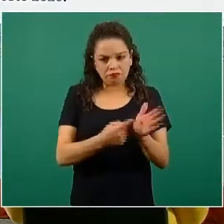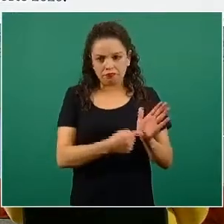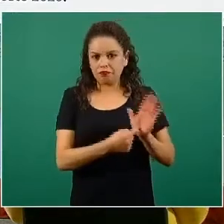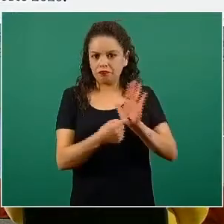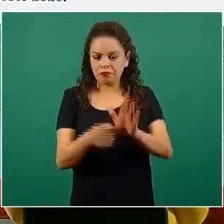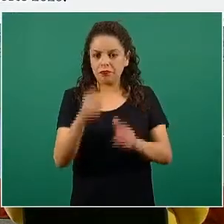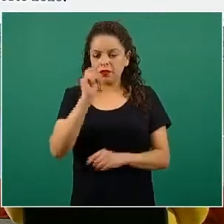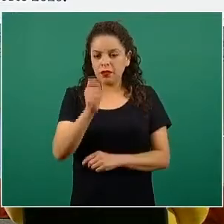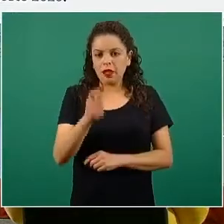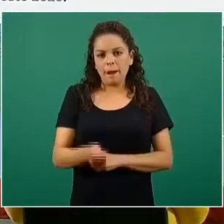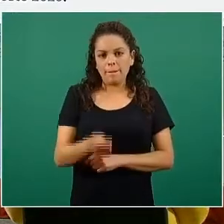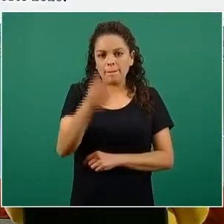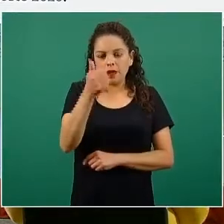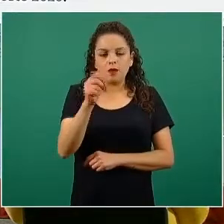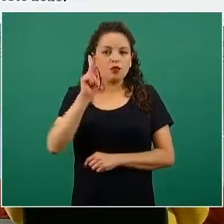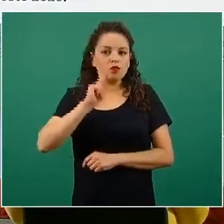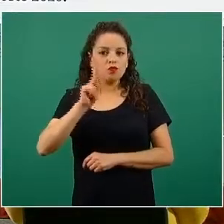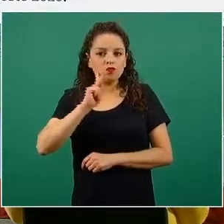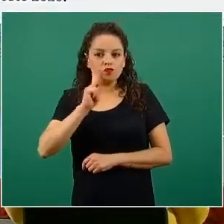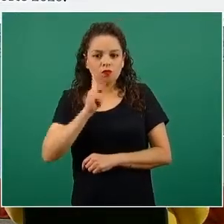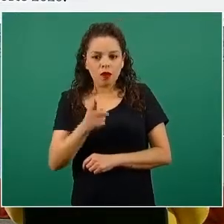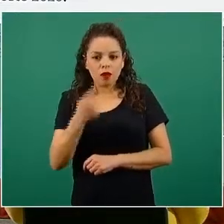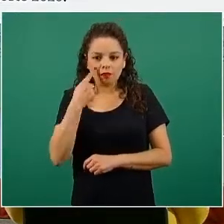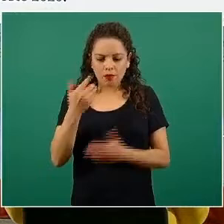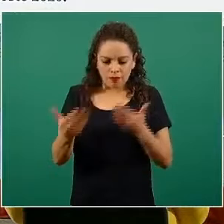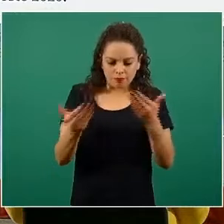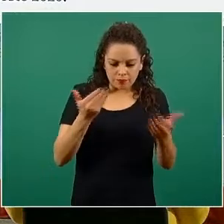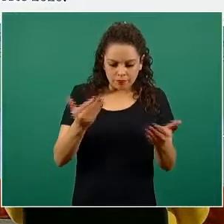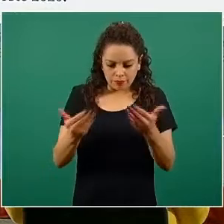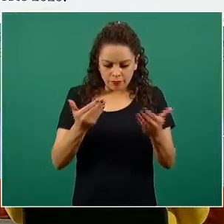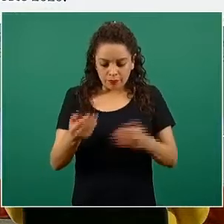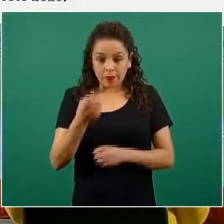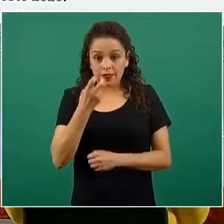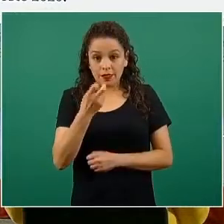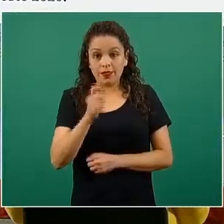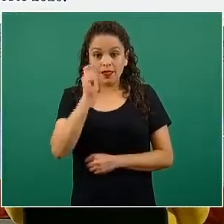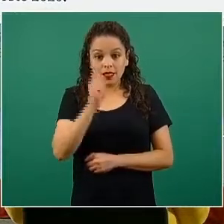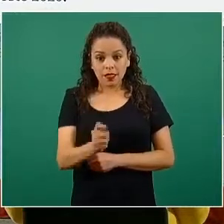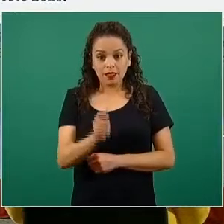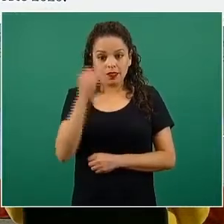los diagnósticos que podíamos ver, y fue que estimamos para este periodo